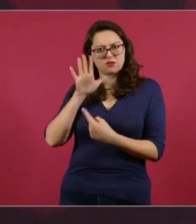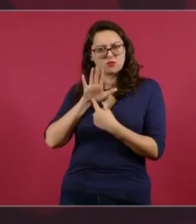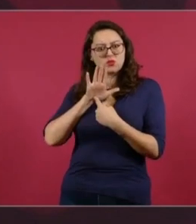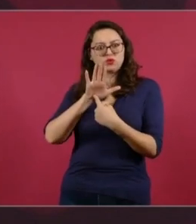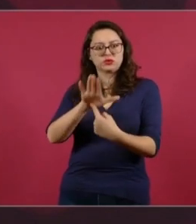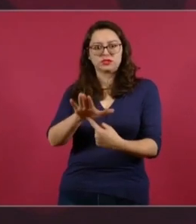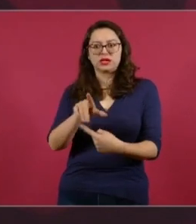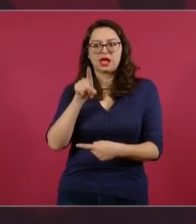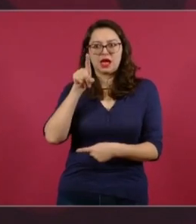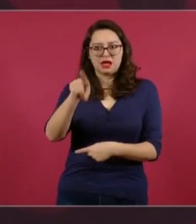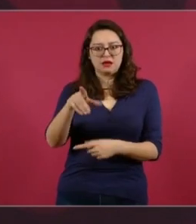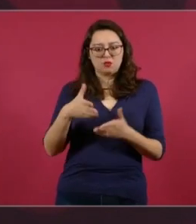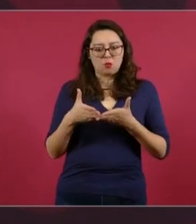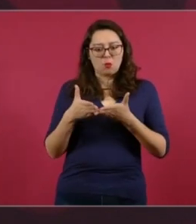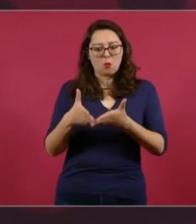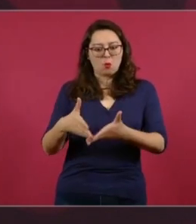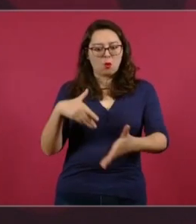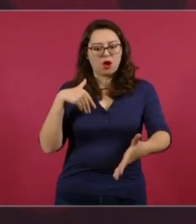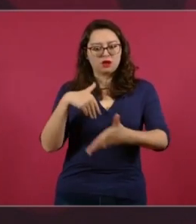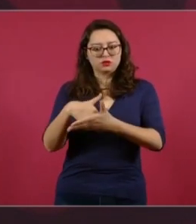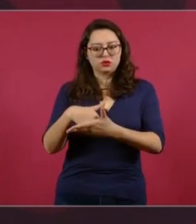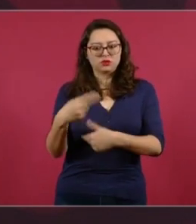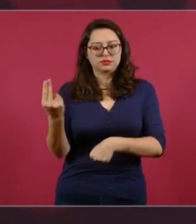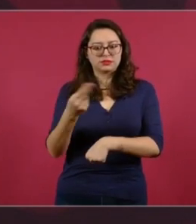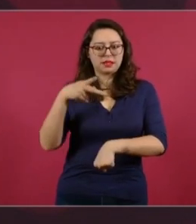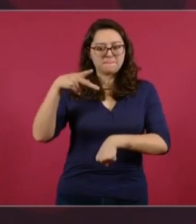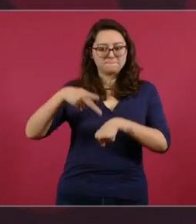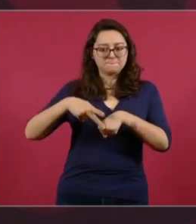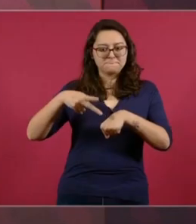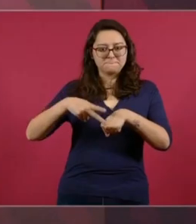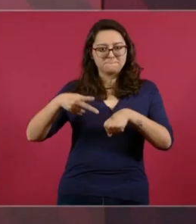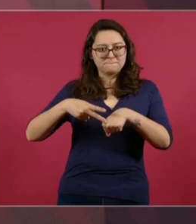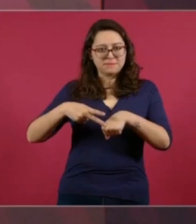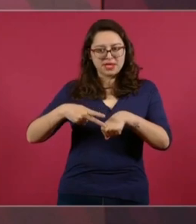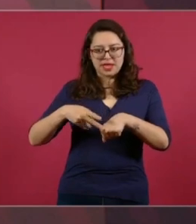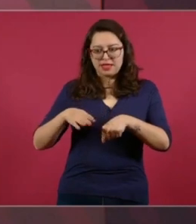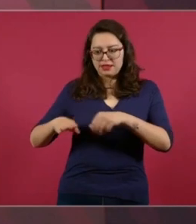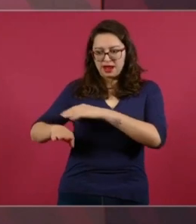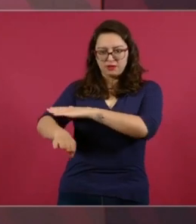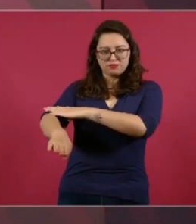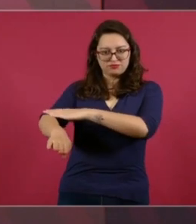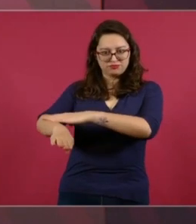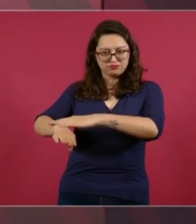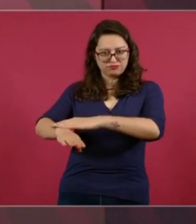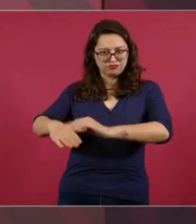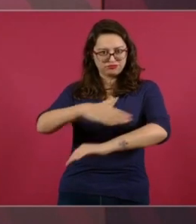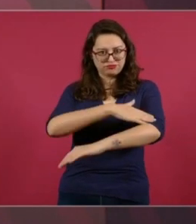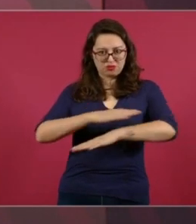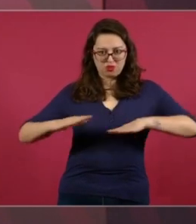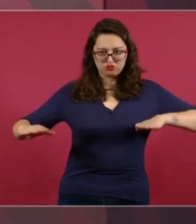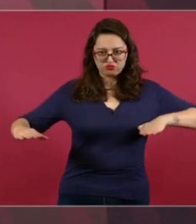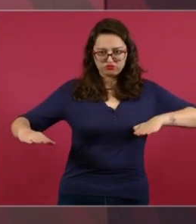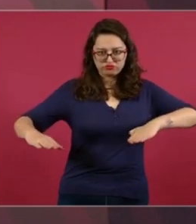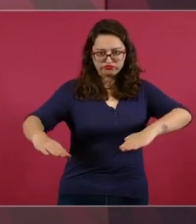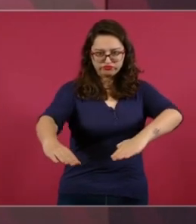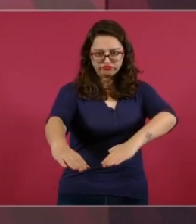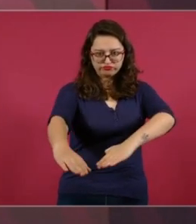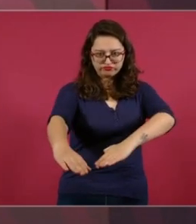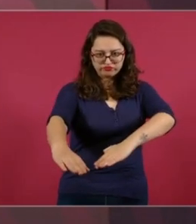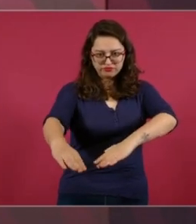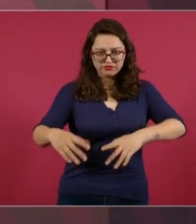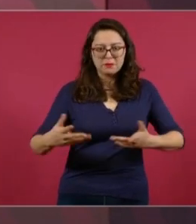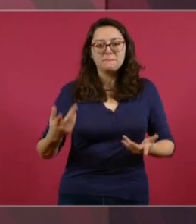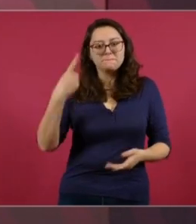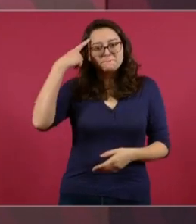un rompeolas de 1,5 kilómetros mar adentro en